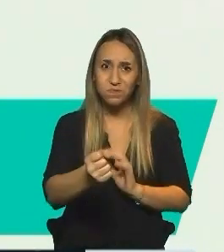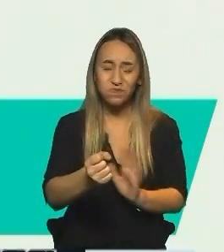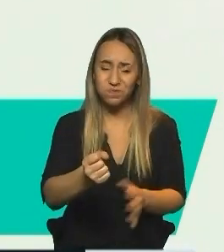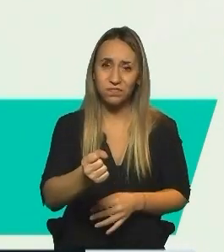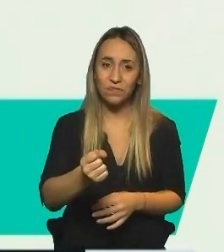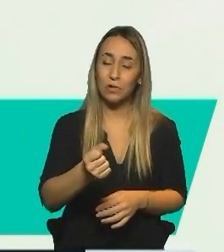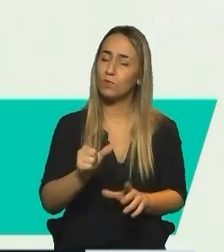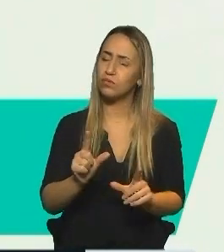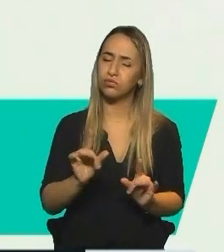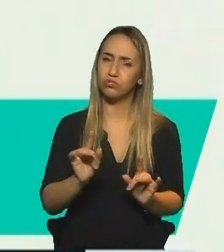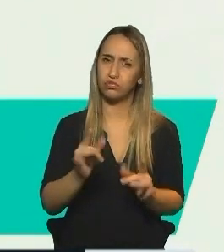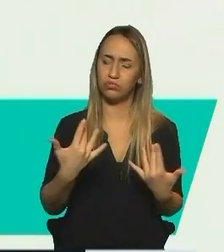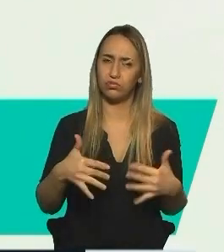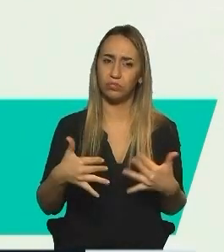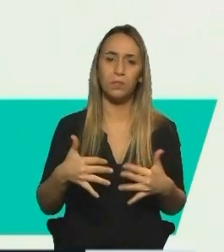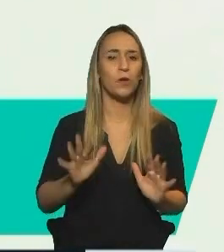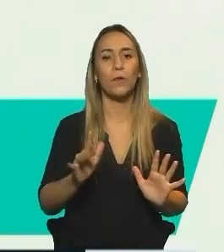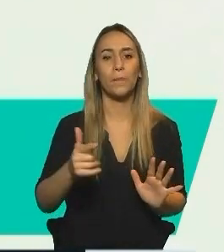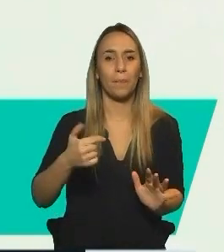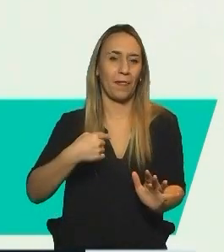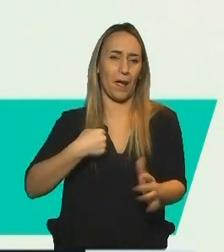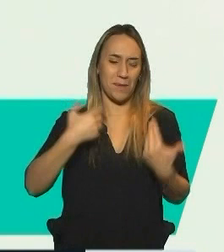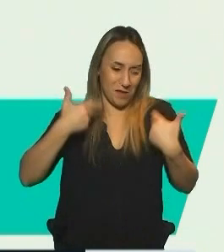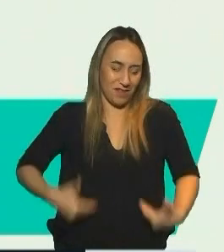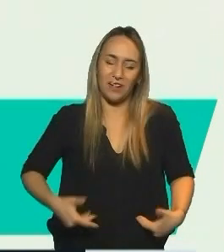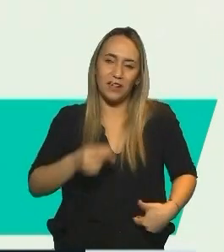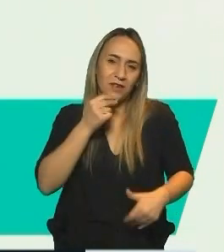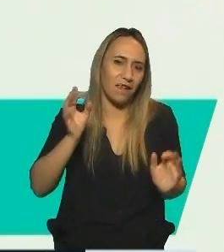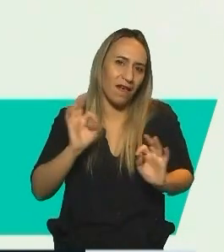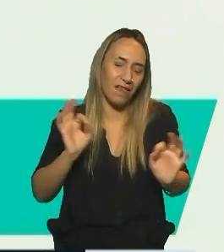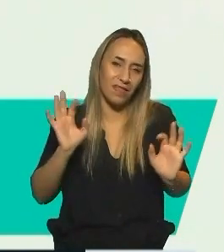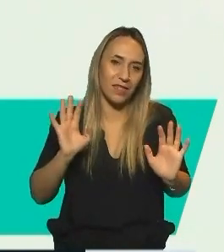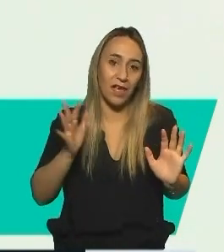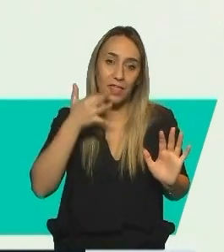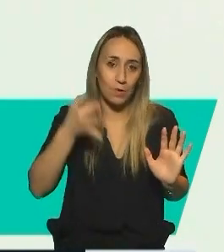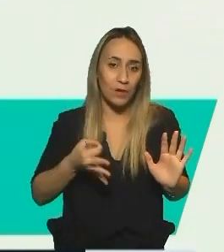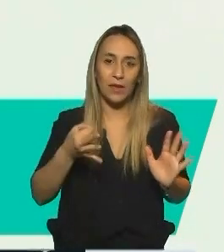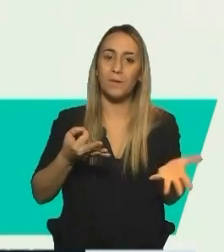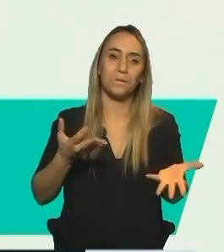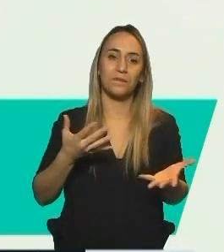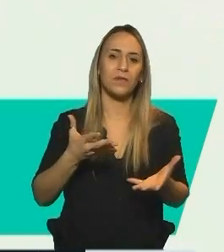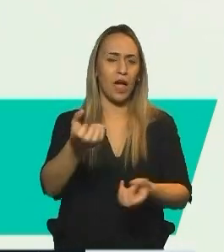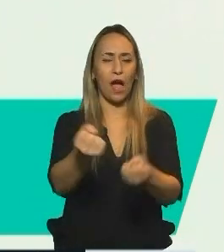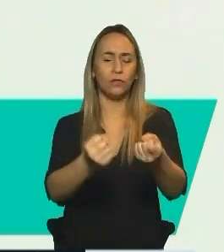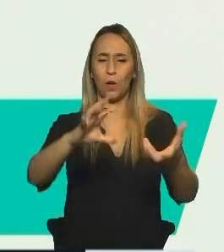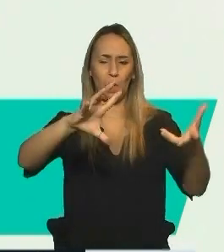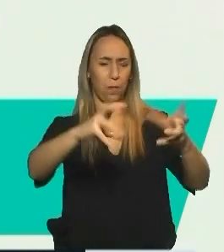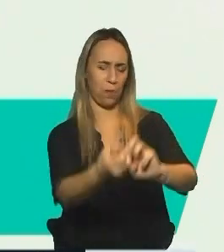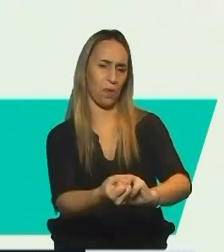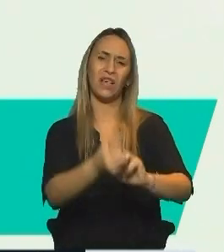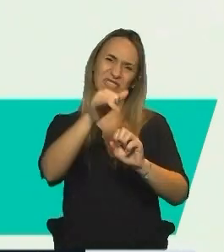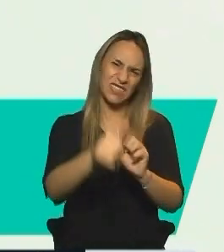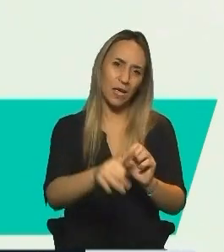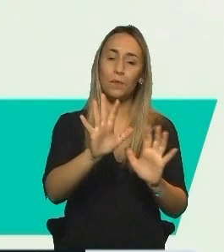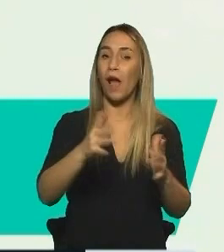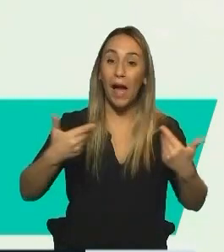duro realmente, pero bueno, a mí no me pasó nada. Realmente se destrozó el coche, todo lo que quiera, pero